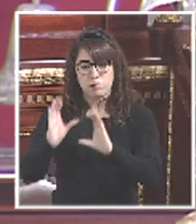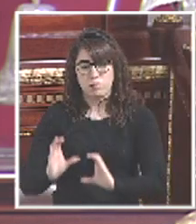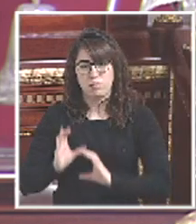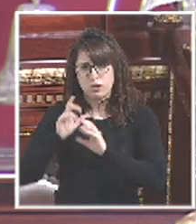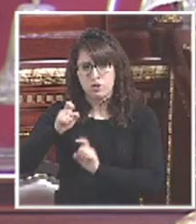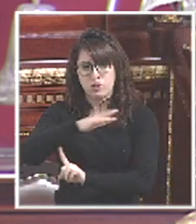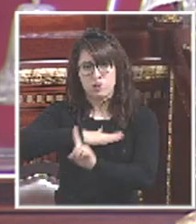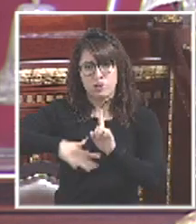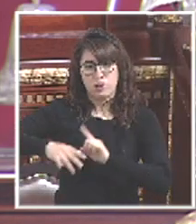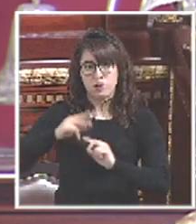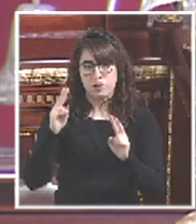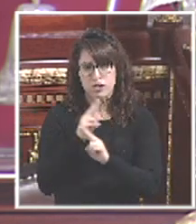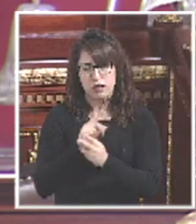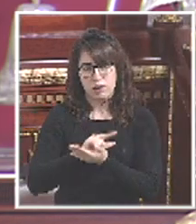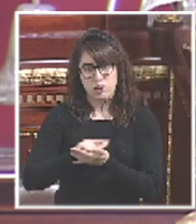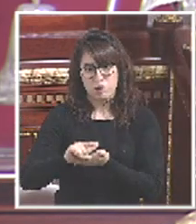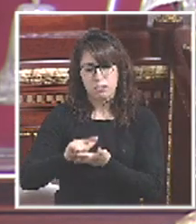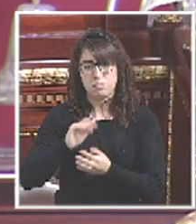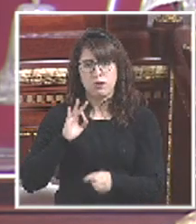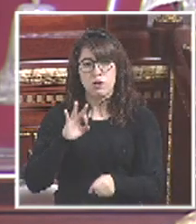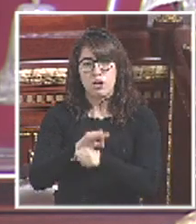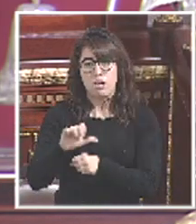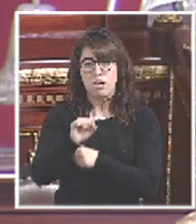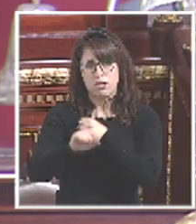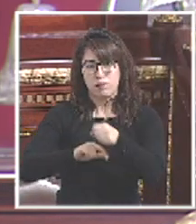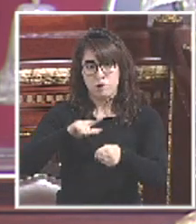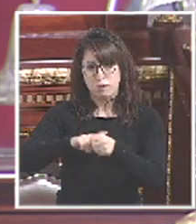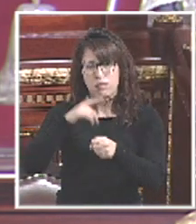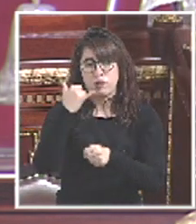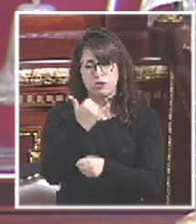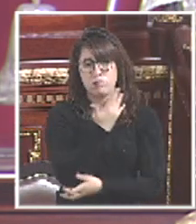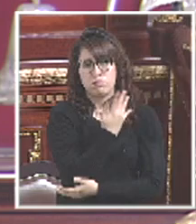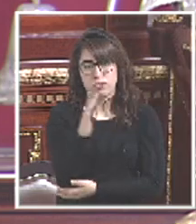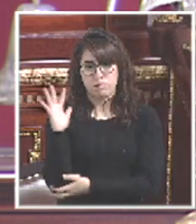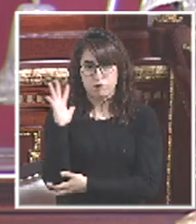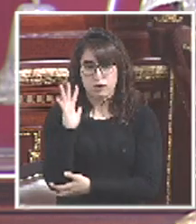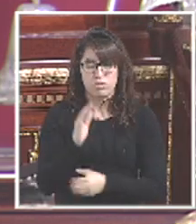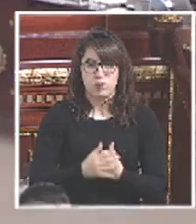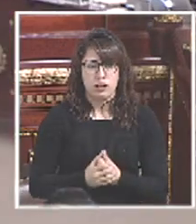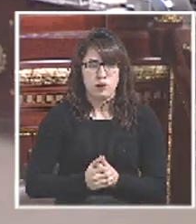Ambiente, Cambio Climático, Protección Ecológica y Animal.